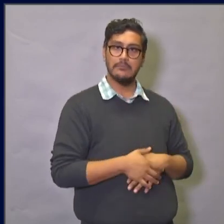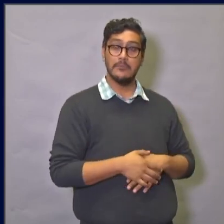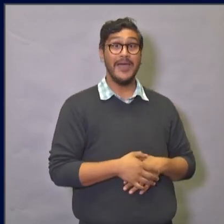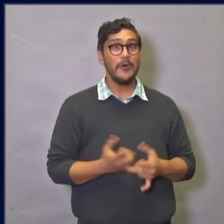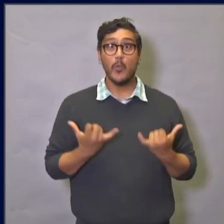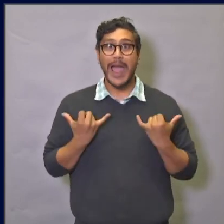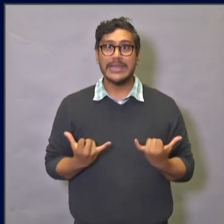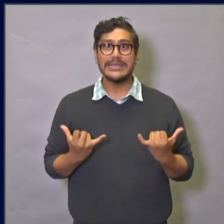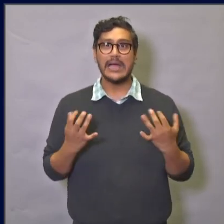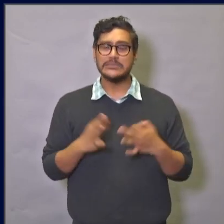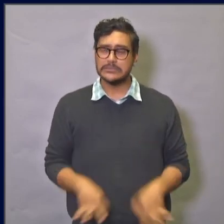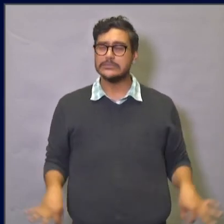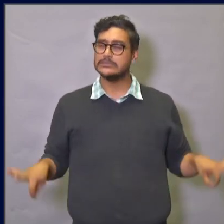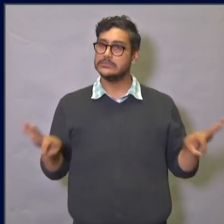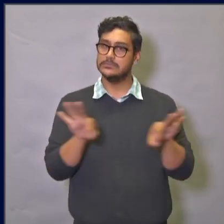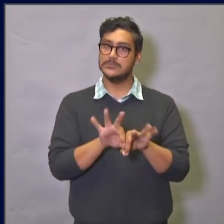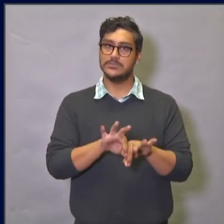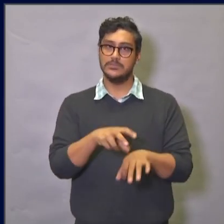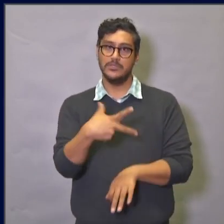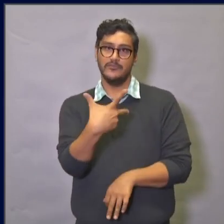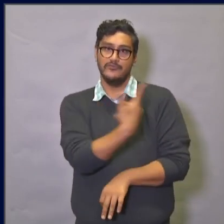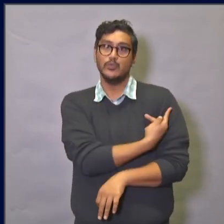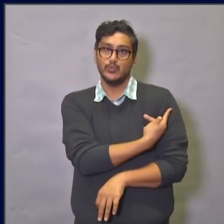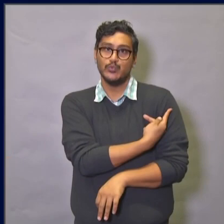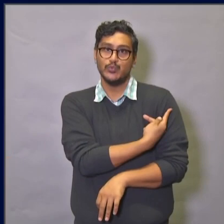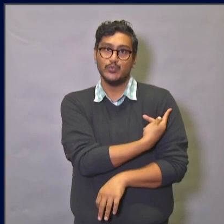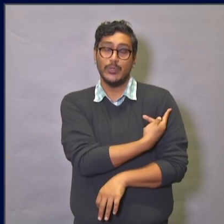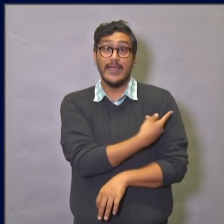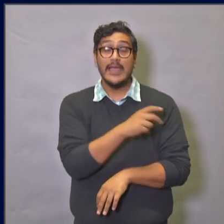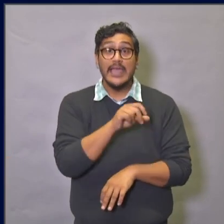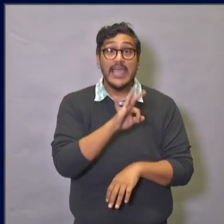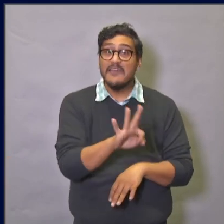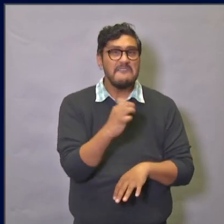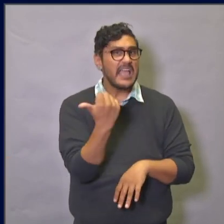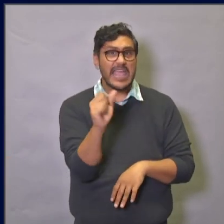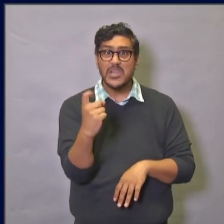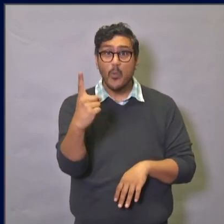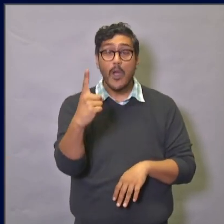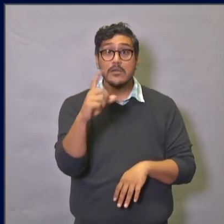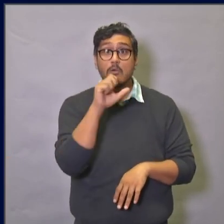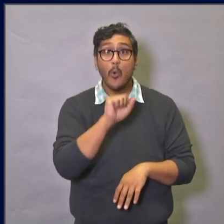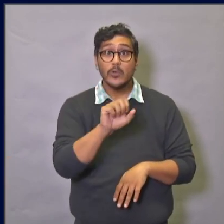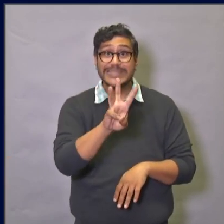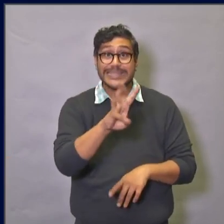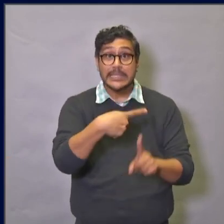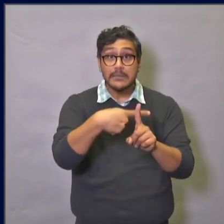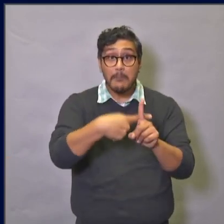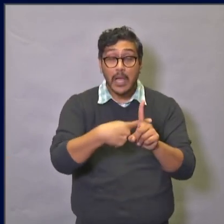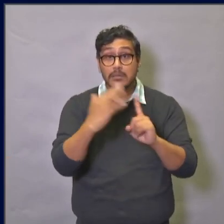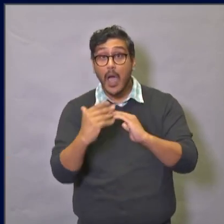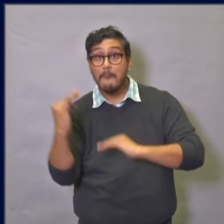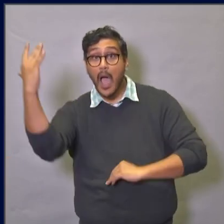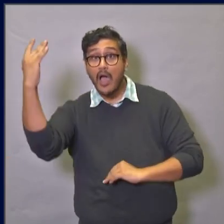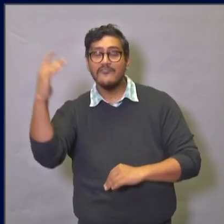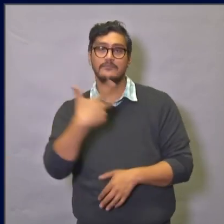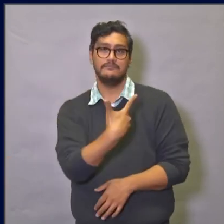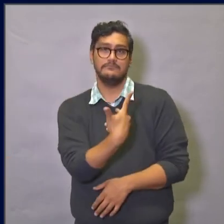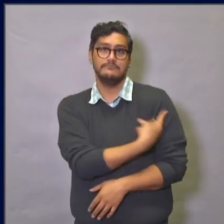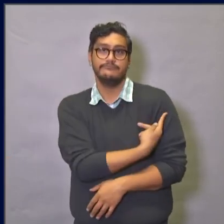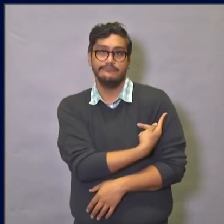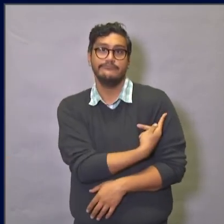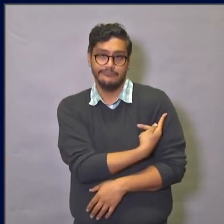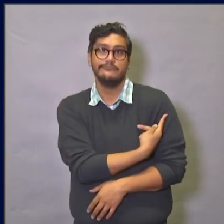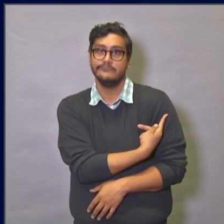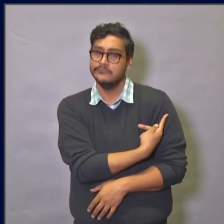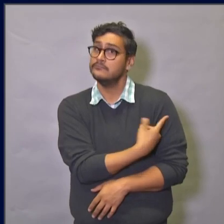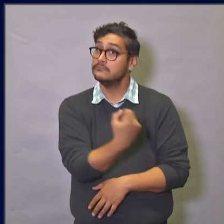gripe. Pedimos que todas las personas mayores de 6 meses se vacunen contra la gripe. Es seguro y hay